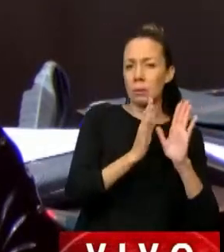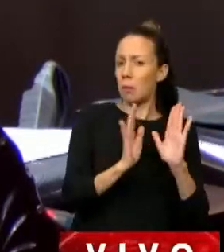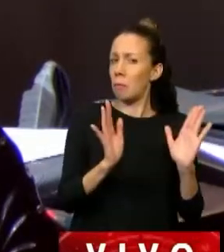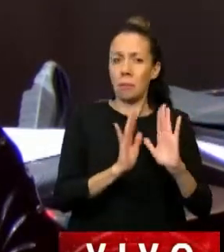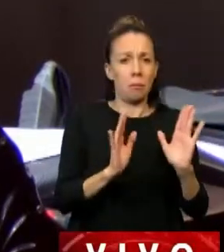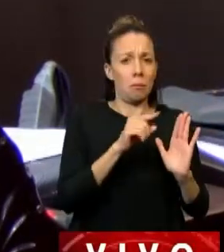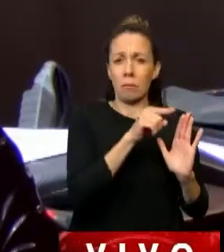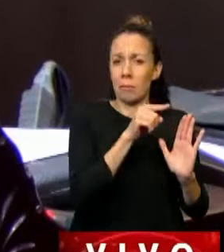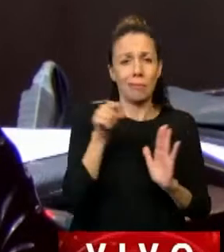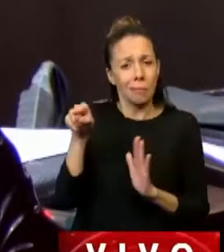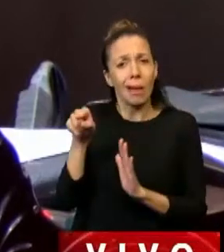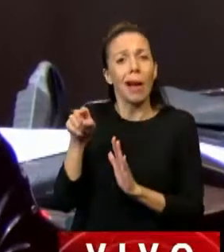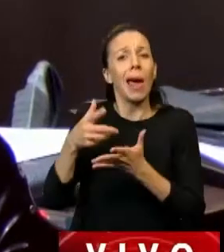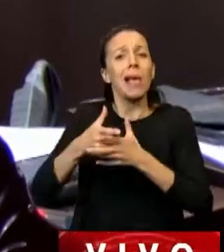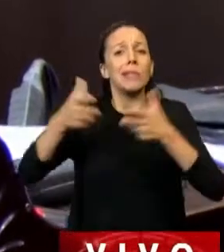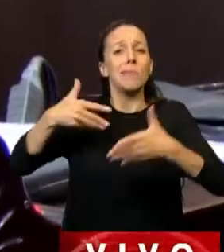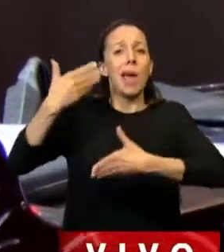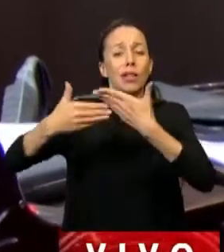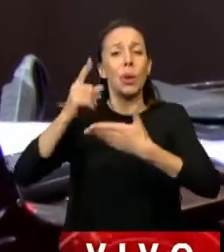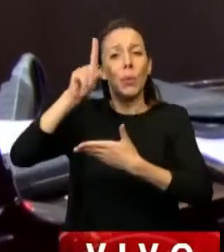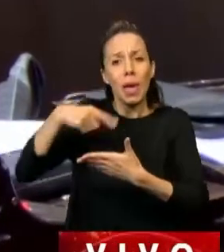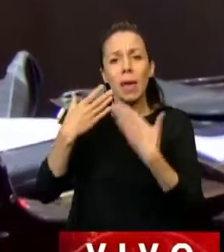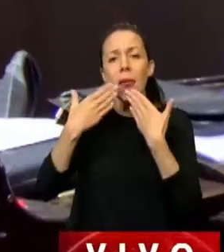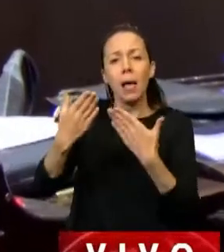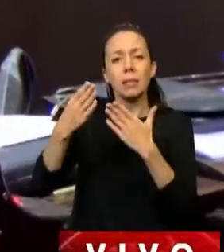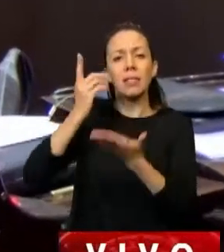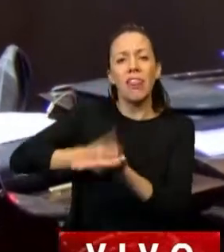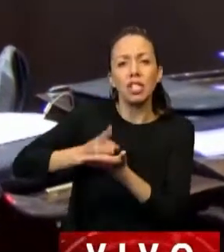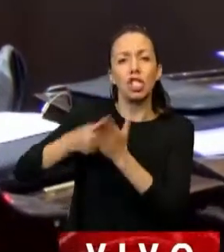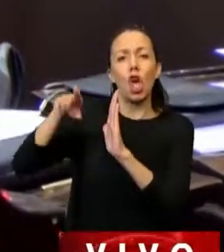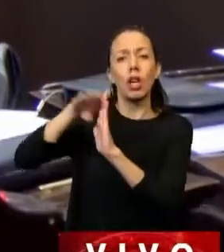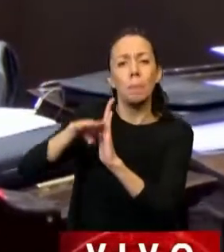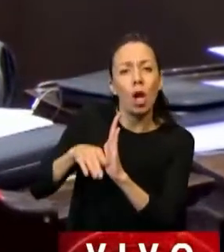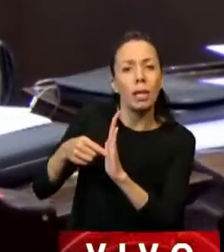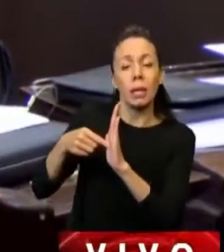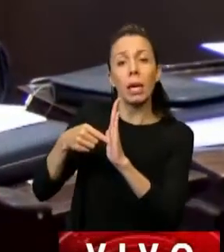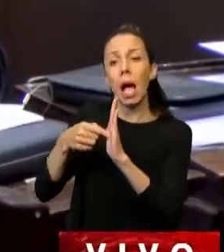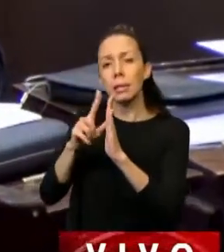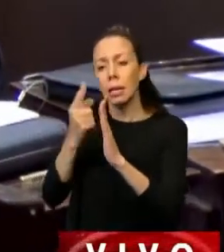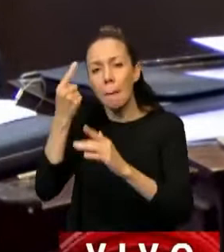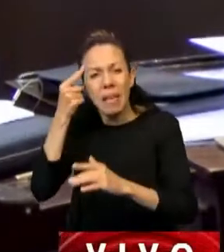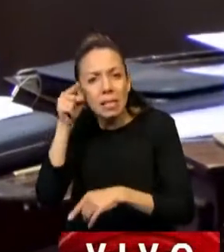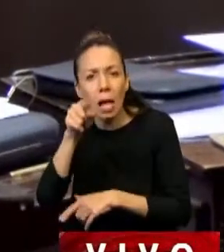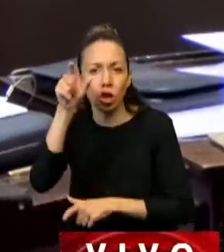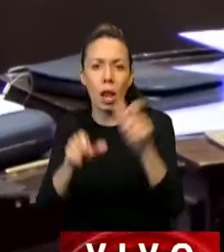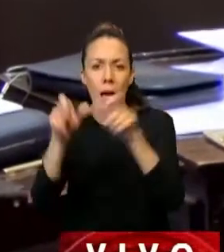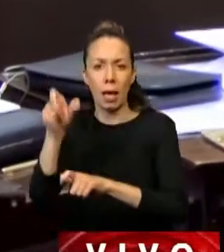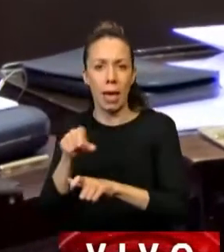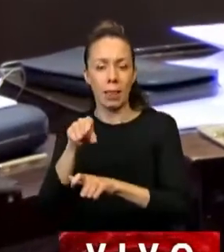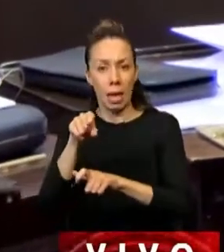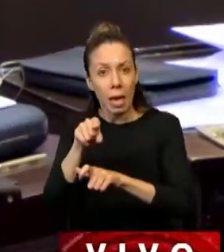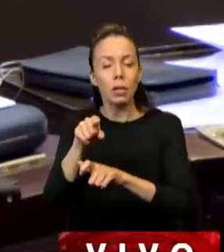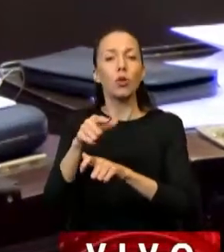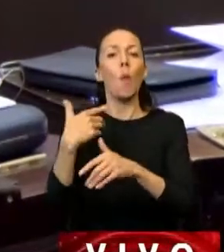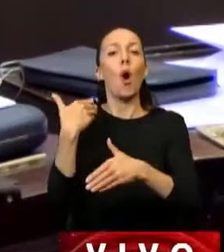viene de políticas que están cerca de la gente para ese crecimiento que no es cualquier crecimiento, que es un crecimiento con desarrollo